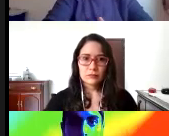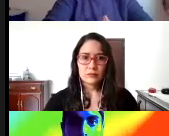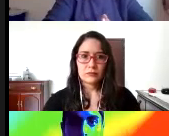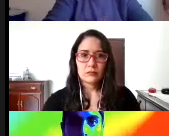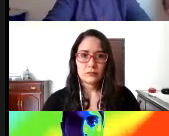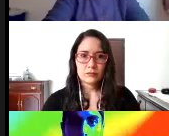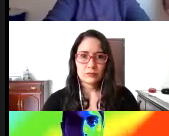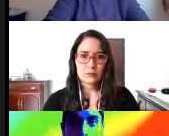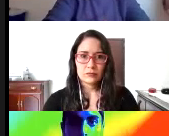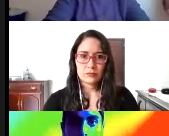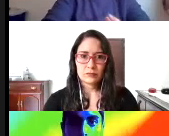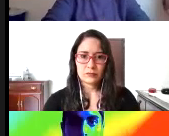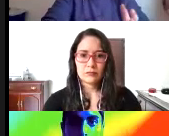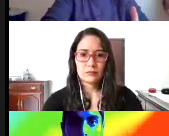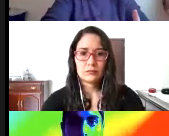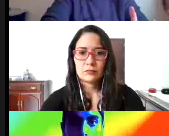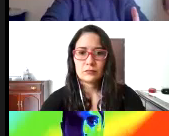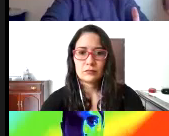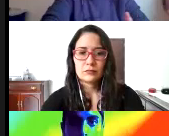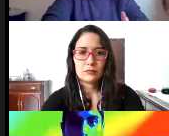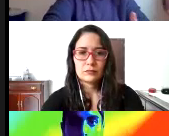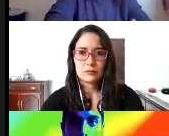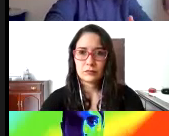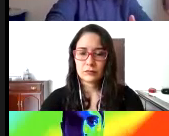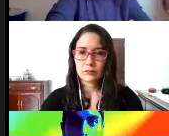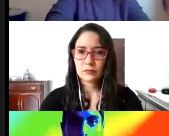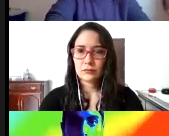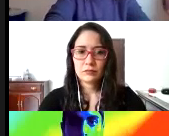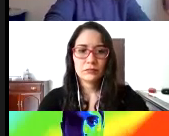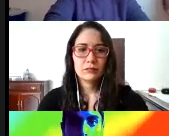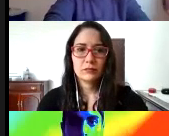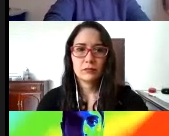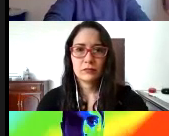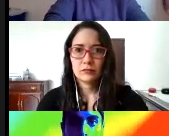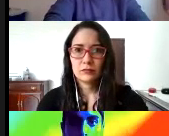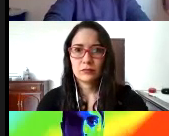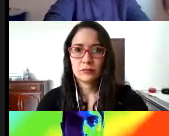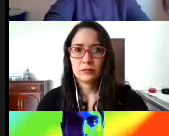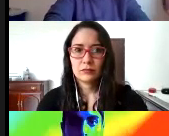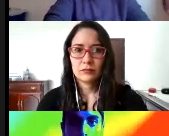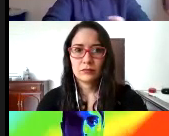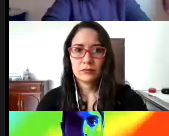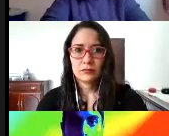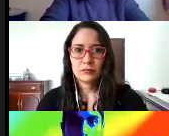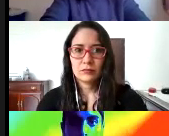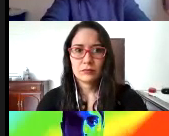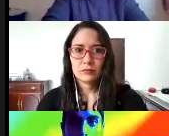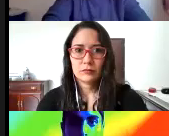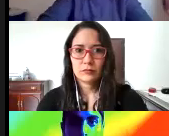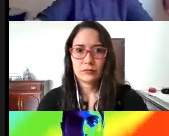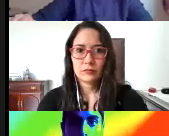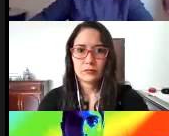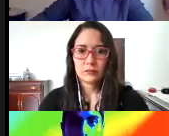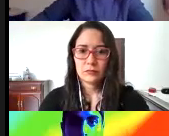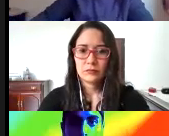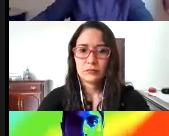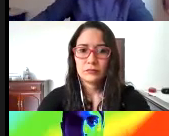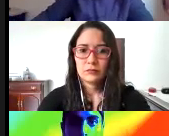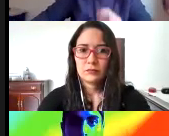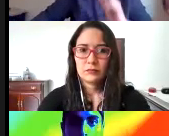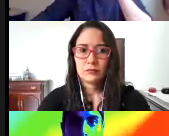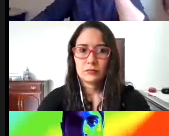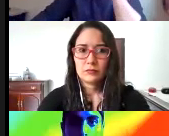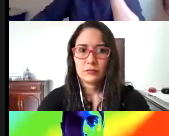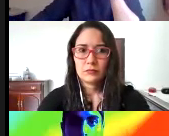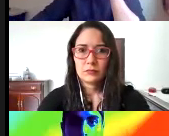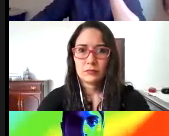como les dije, primero veamos cuál es el estado, cómo están, ¿sí? Los principales lagos. ¿Cuáles son los 3 principales lagos? Pues aquí solo